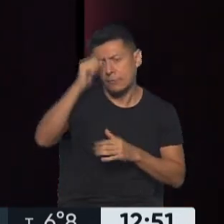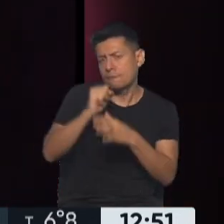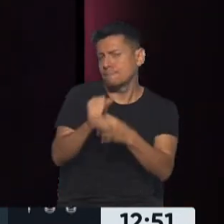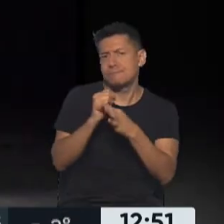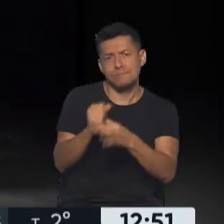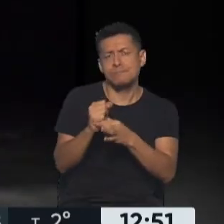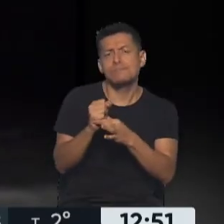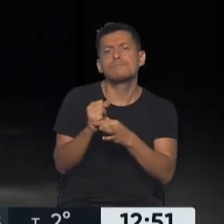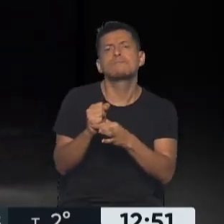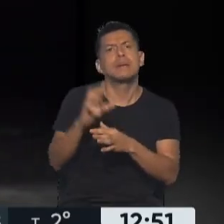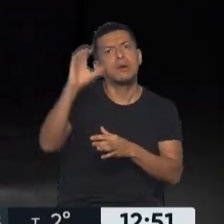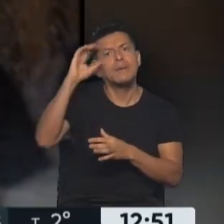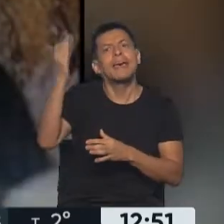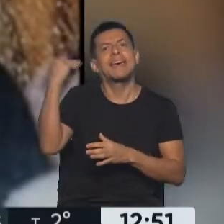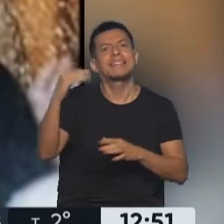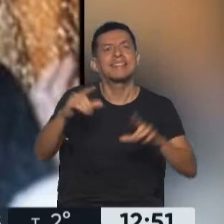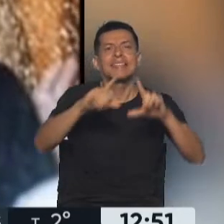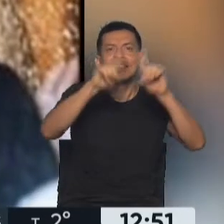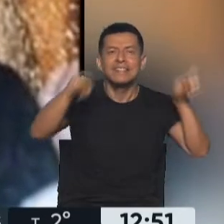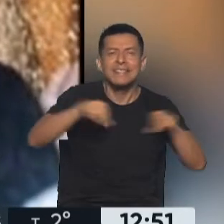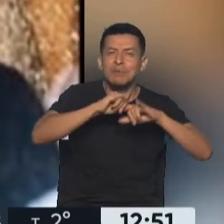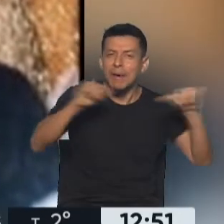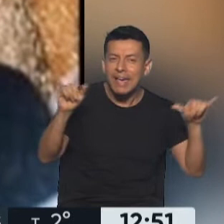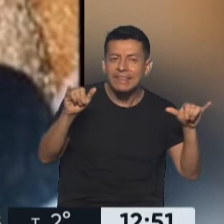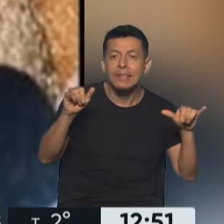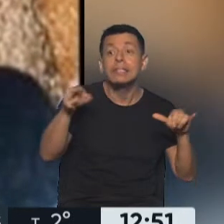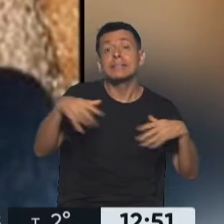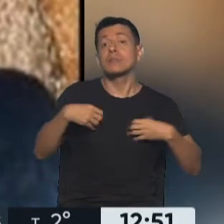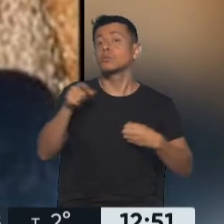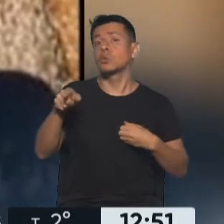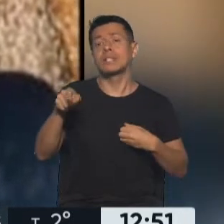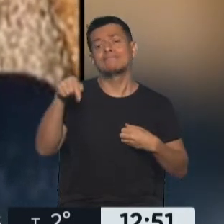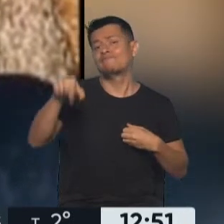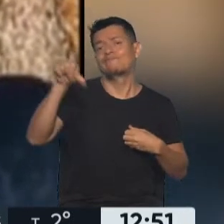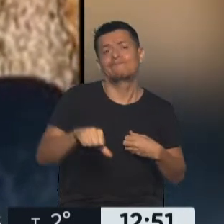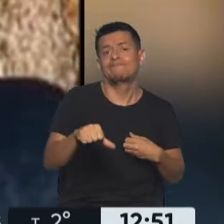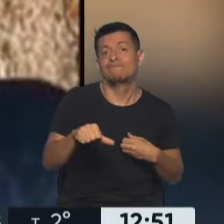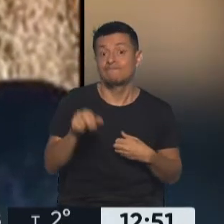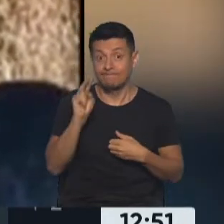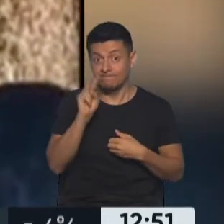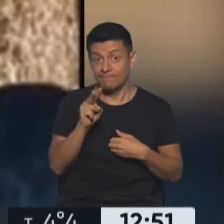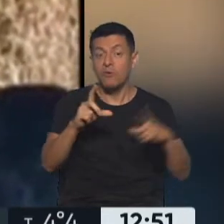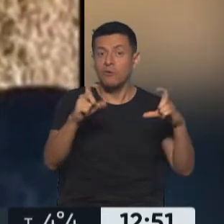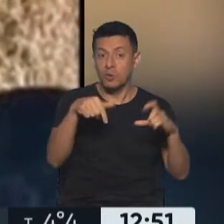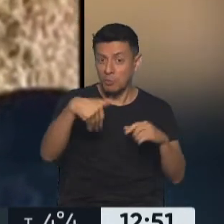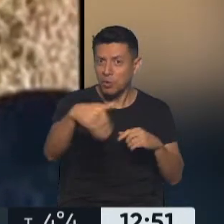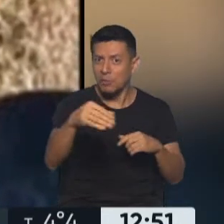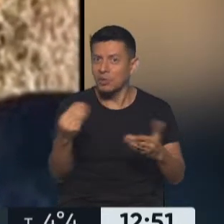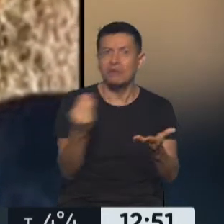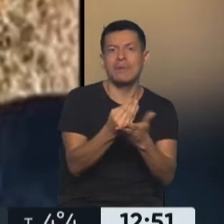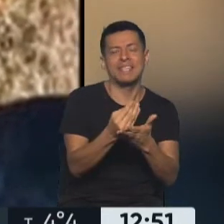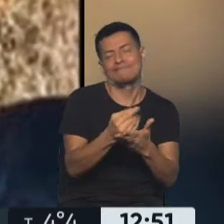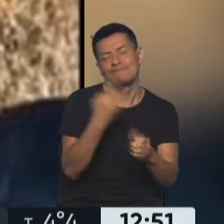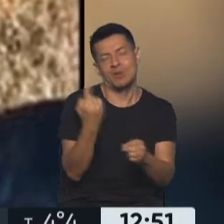recordando su última marquesina. Finalmente su salud no le permitió concretar el muy pronto. Está la foto de Enrique diciendo muy pronto. Bueno, no se